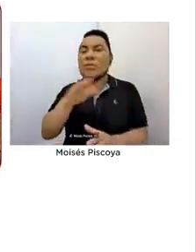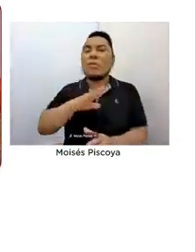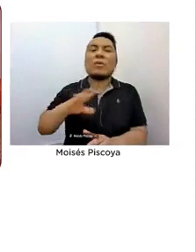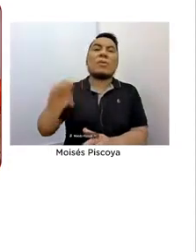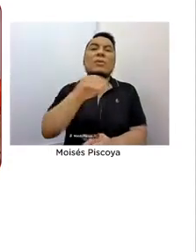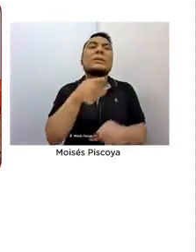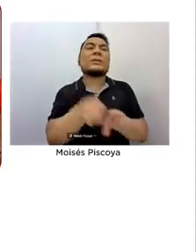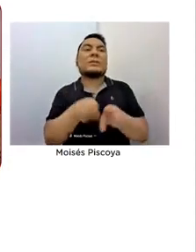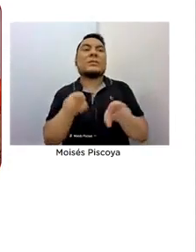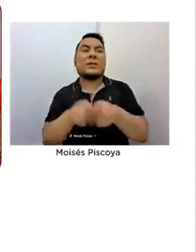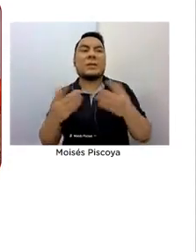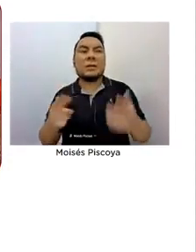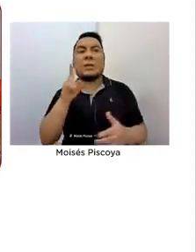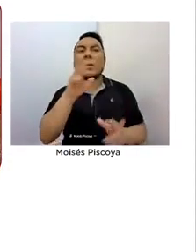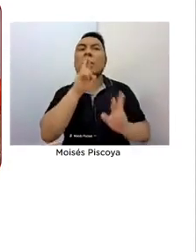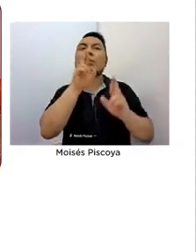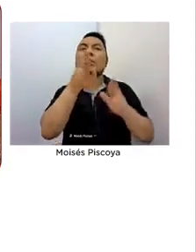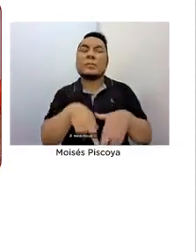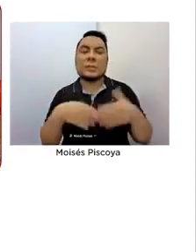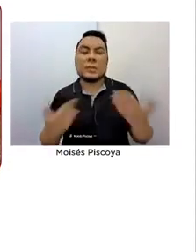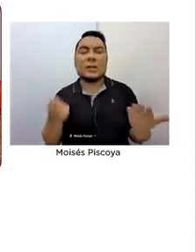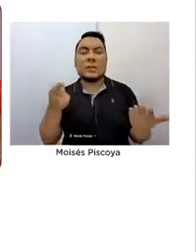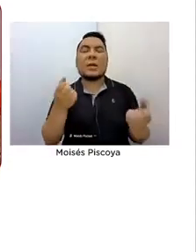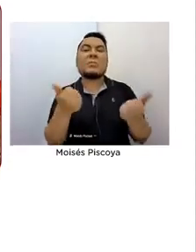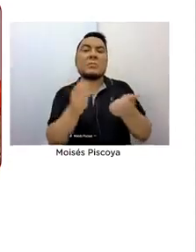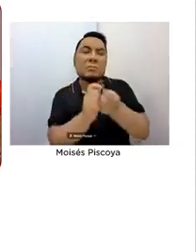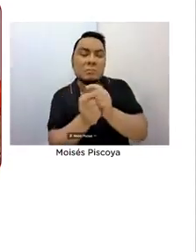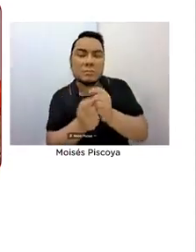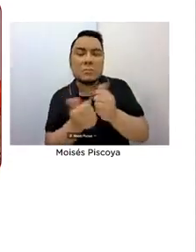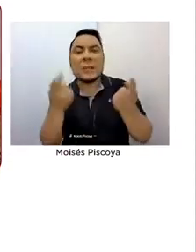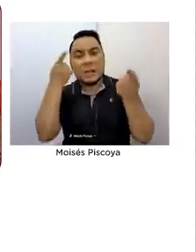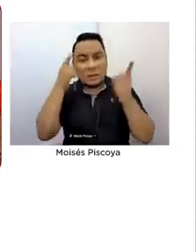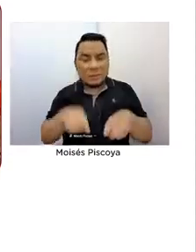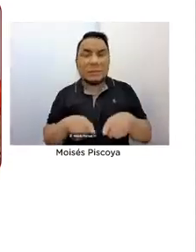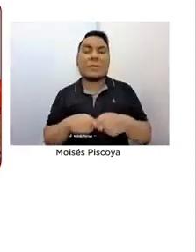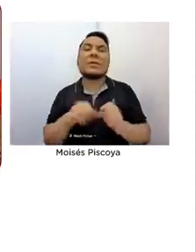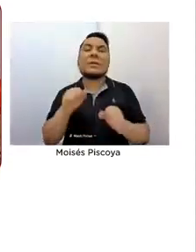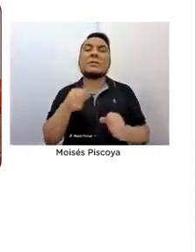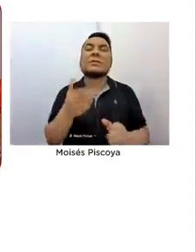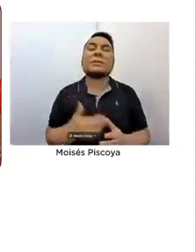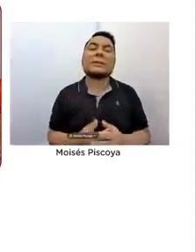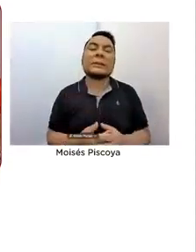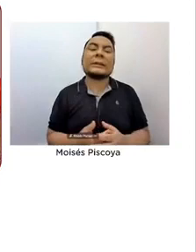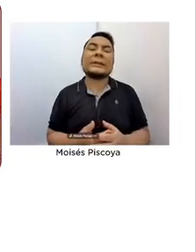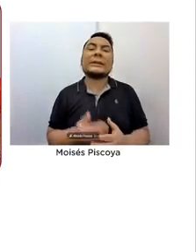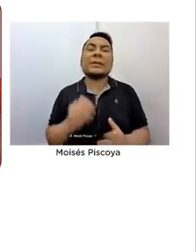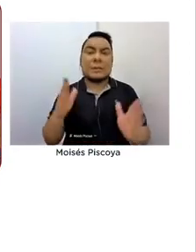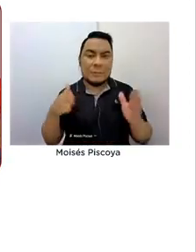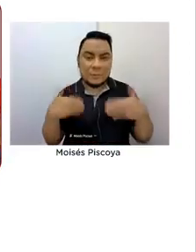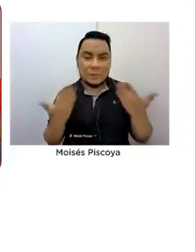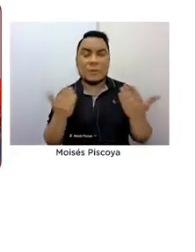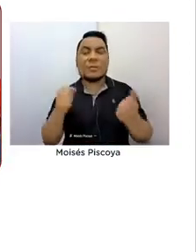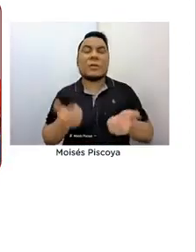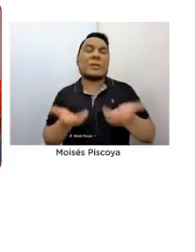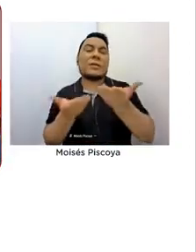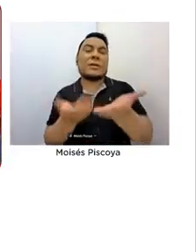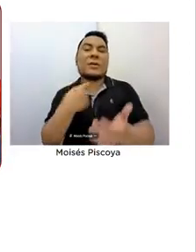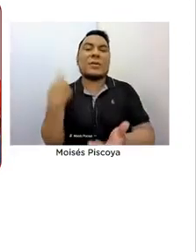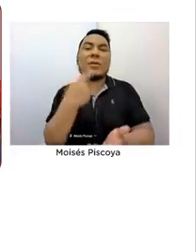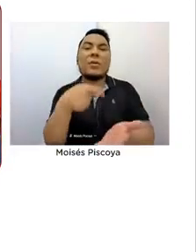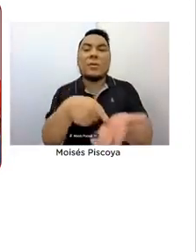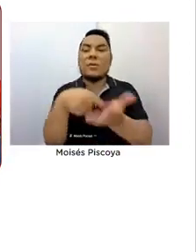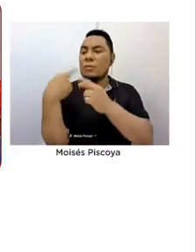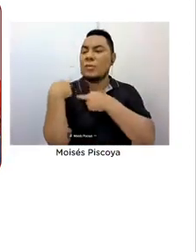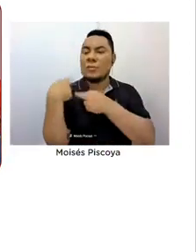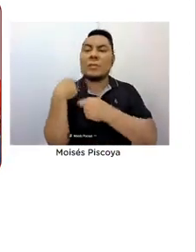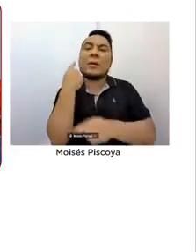también desde una respuesta adecuada, acorde y idónea para poder cumplir nuestras obligaciones que